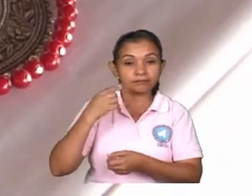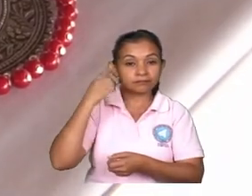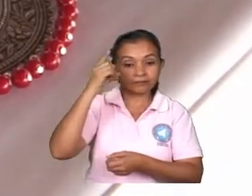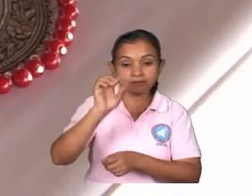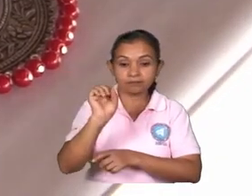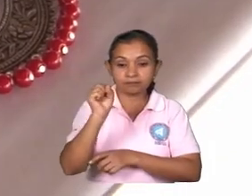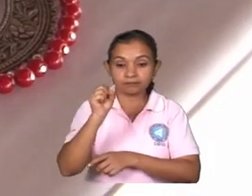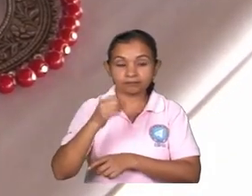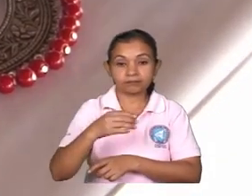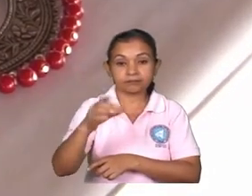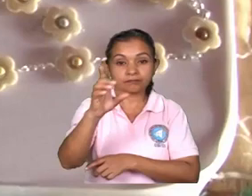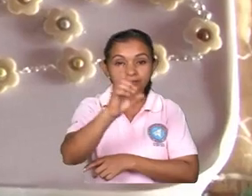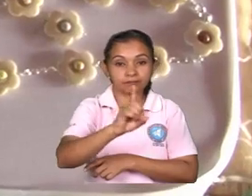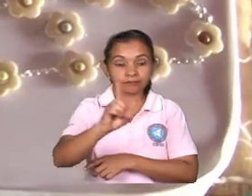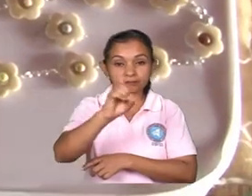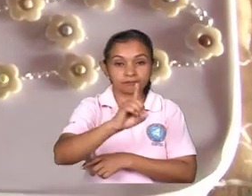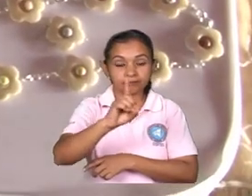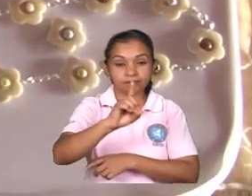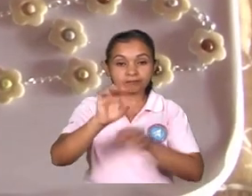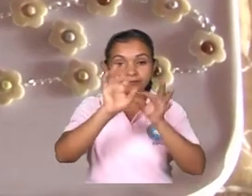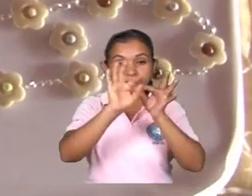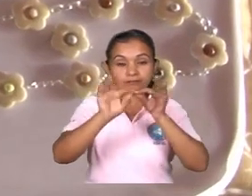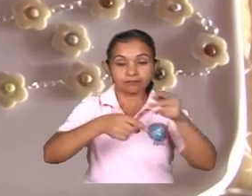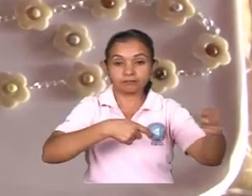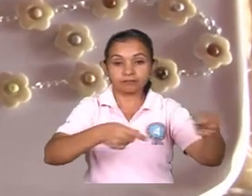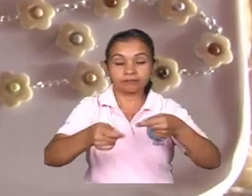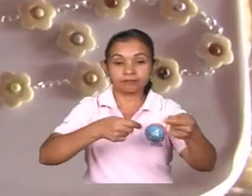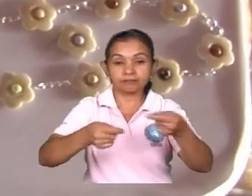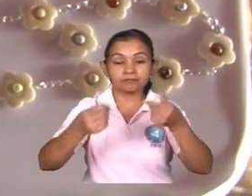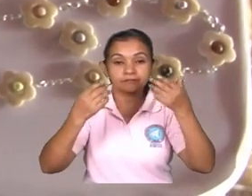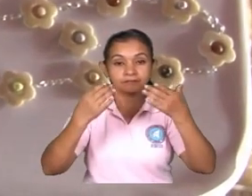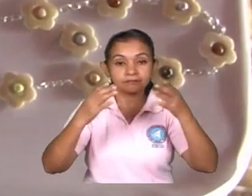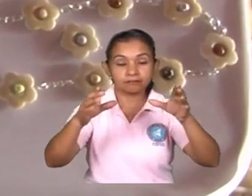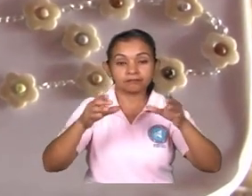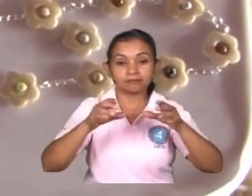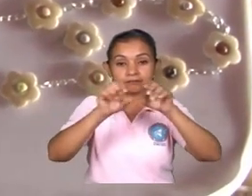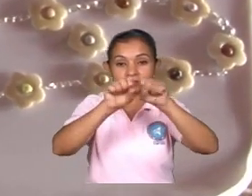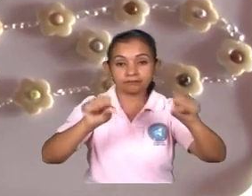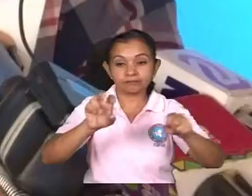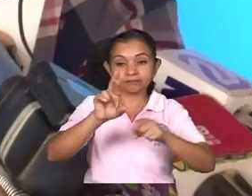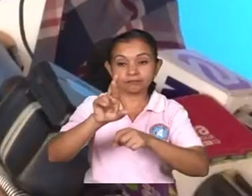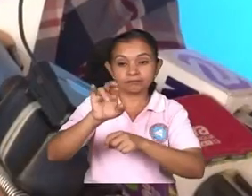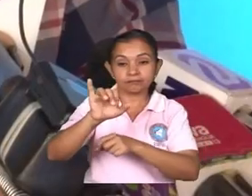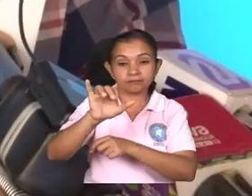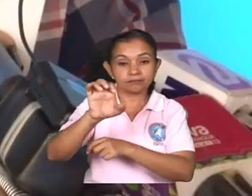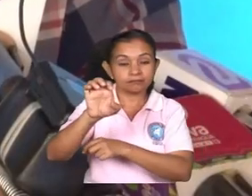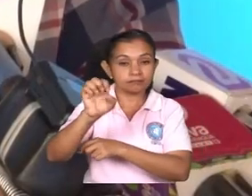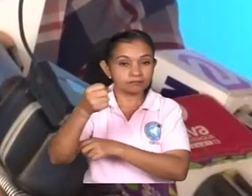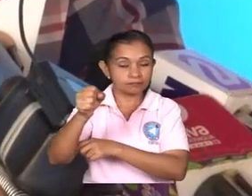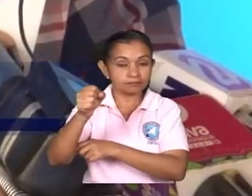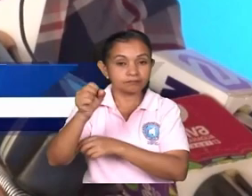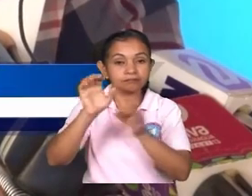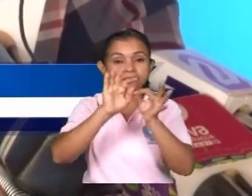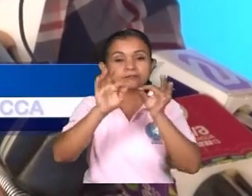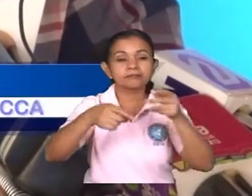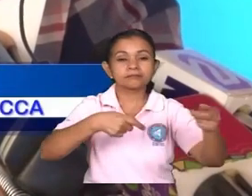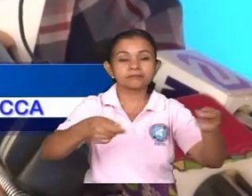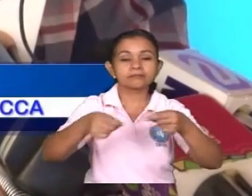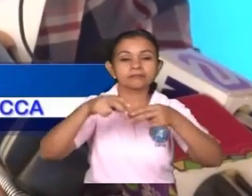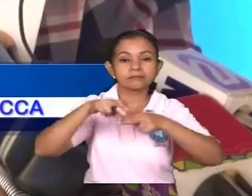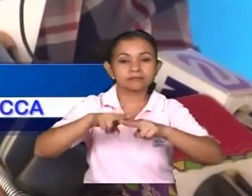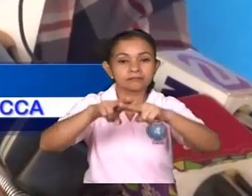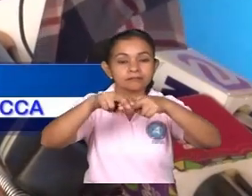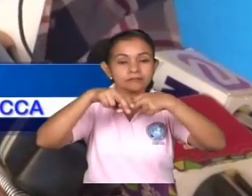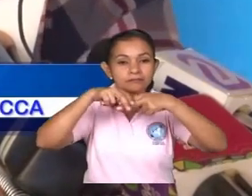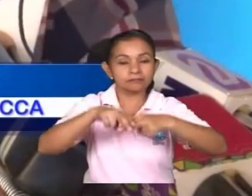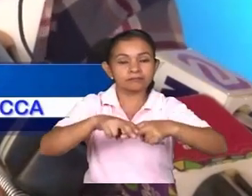sábado y domingo la Feria de la Bienaventuranza y los Santos Reyes. La feria tendrá lugar en el Parque Nacional